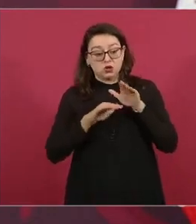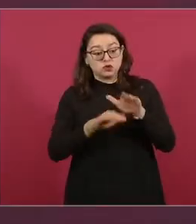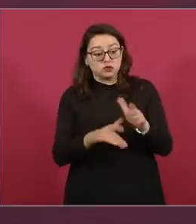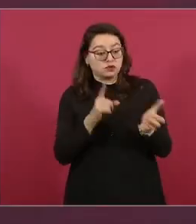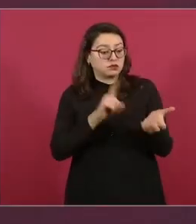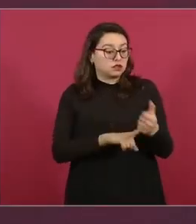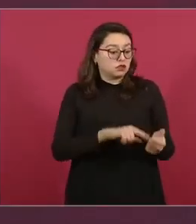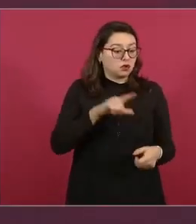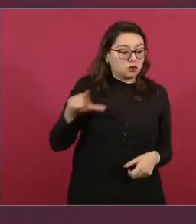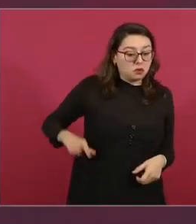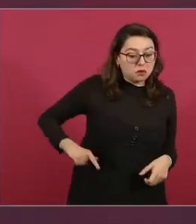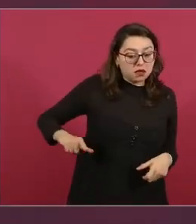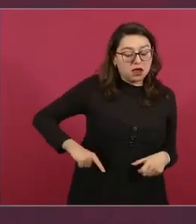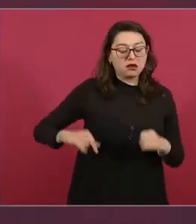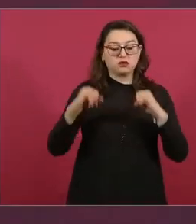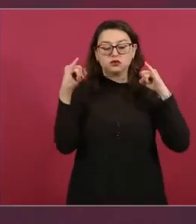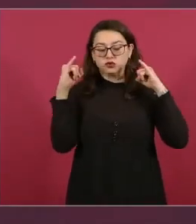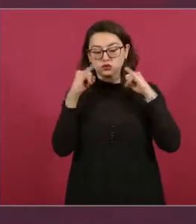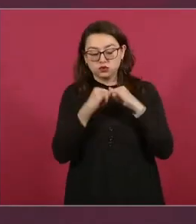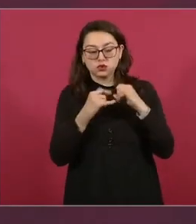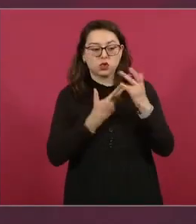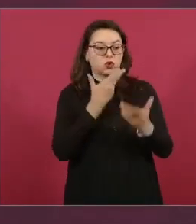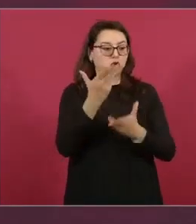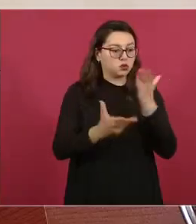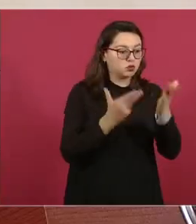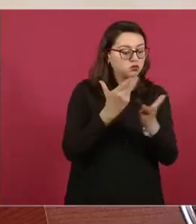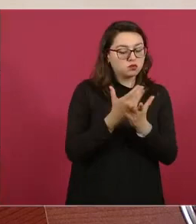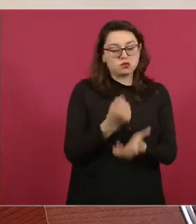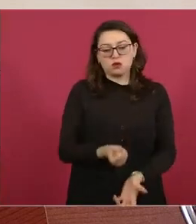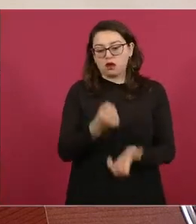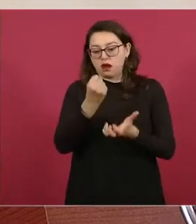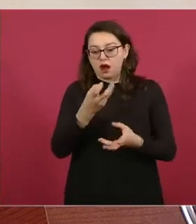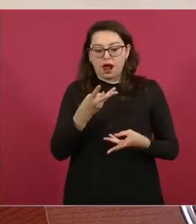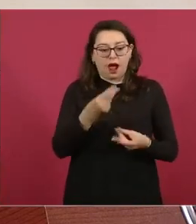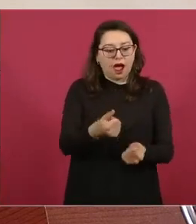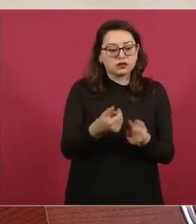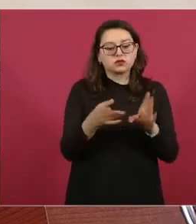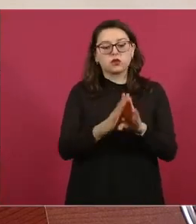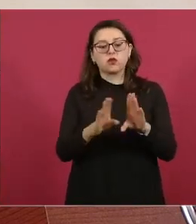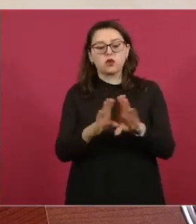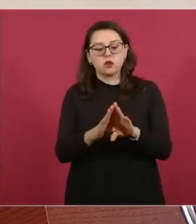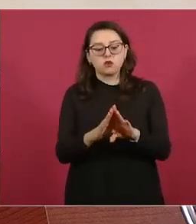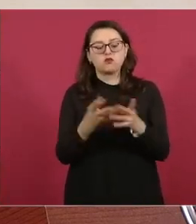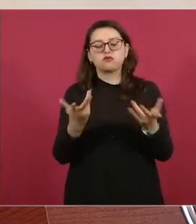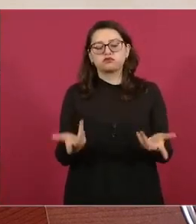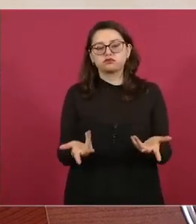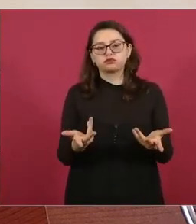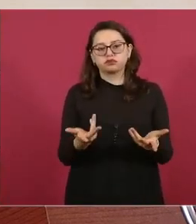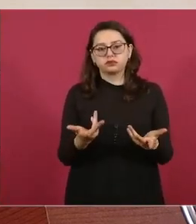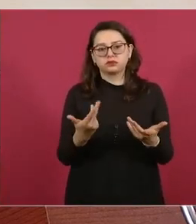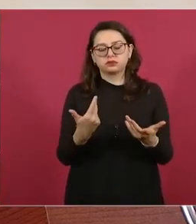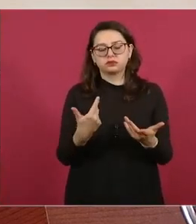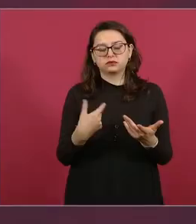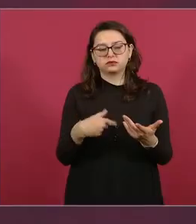los servidores públicos, sobre el presupuesto, sobre lo que